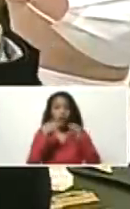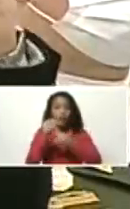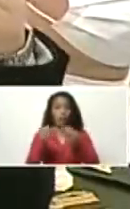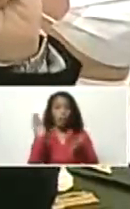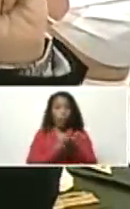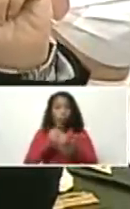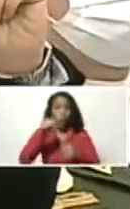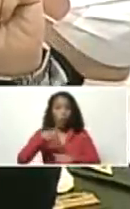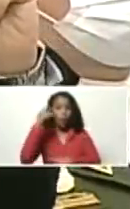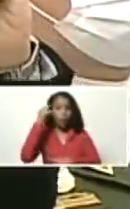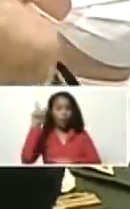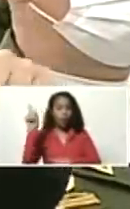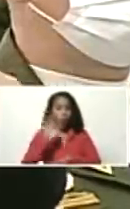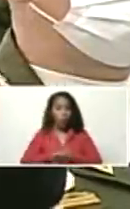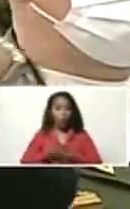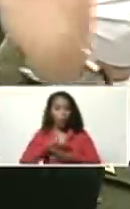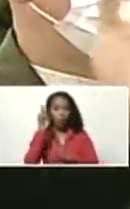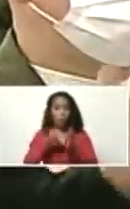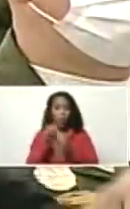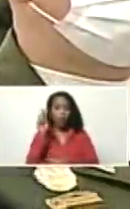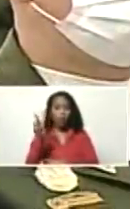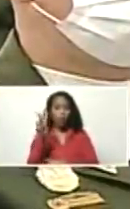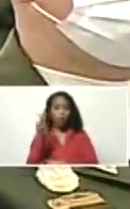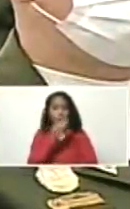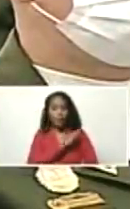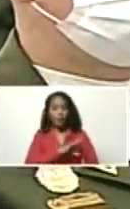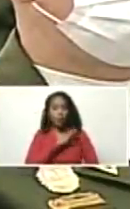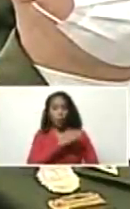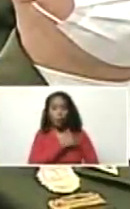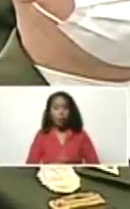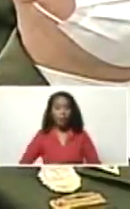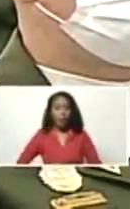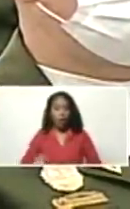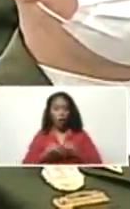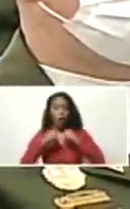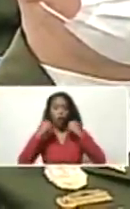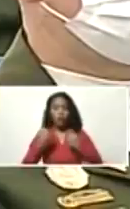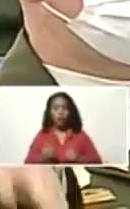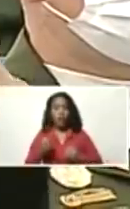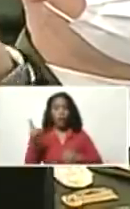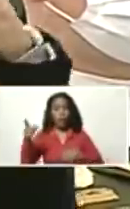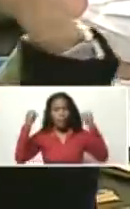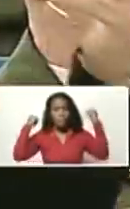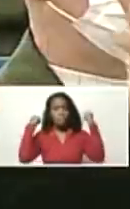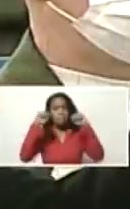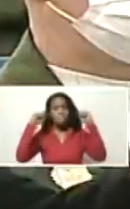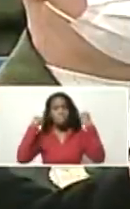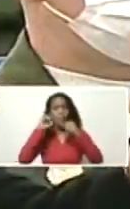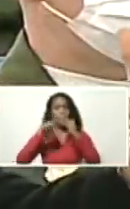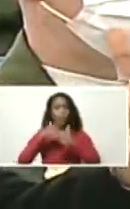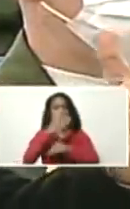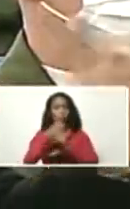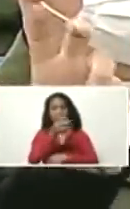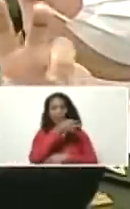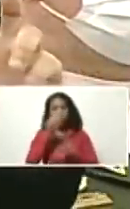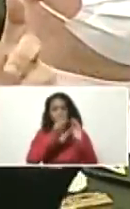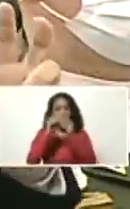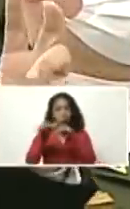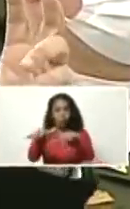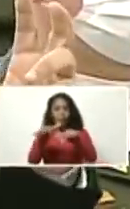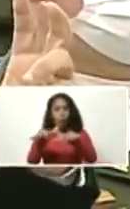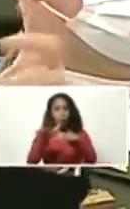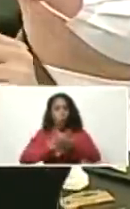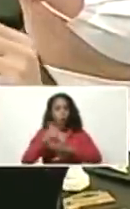Por eso yo digo que lo que pasó en el 2002, señor presidente y señores oficiales, es apenas un ensayo de lo que luego perfeccionarían. Porque